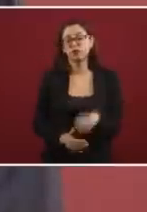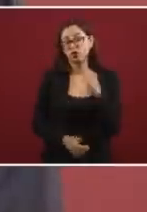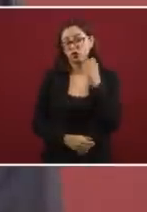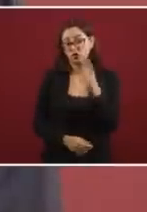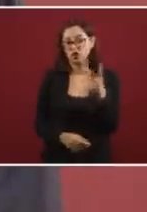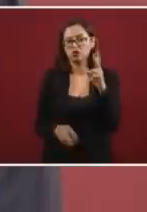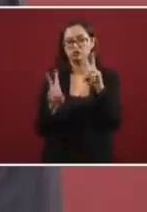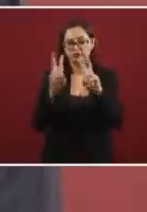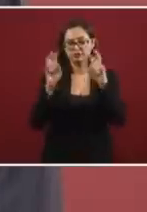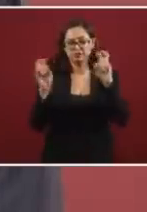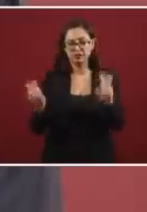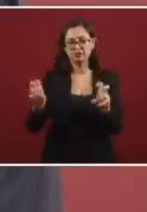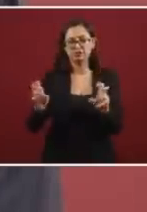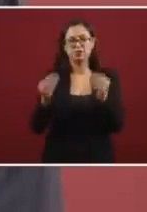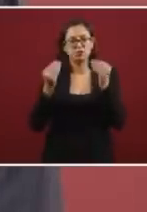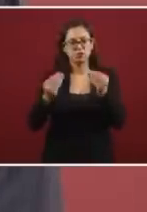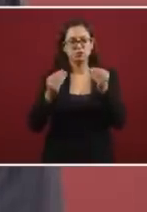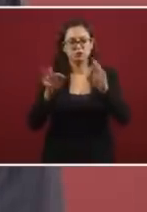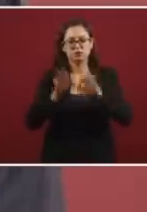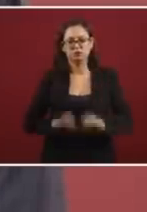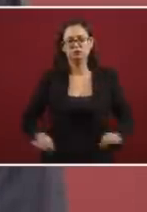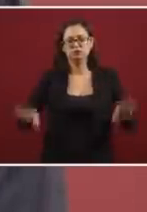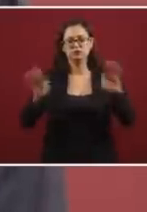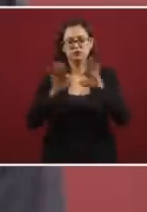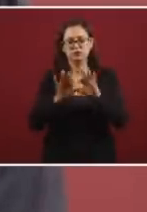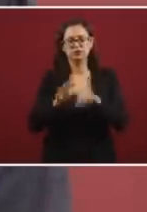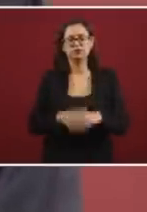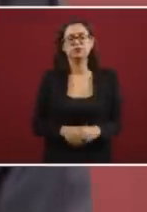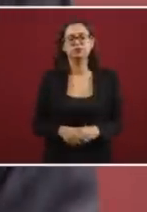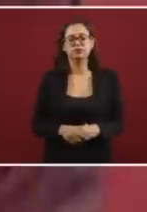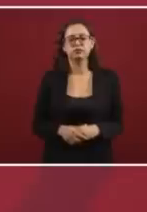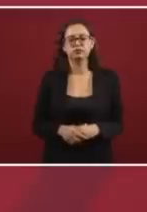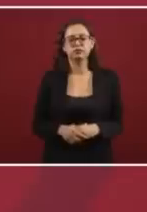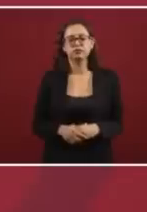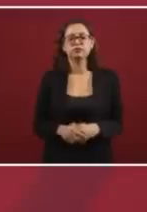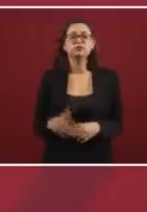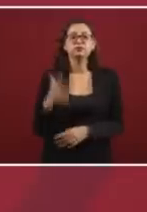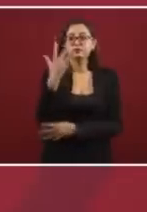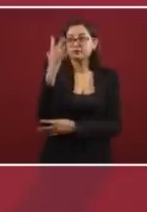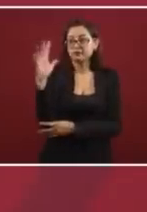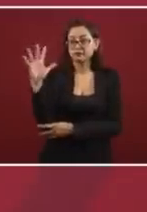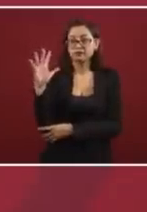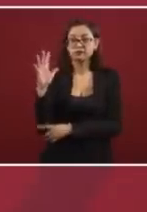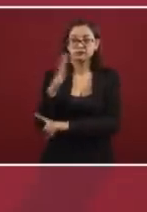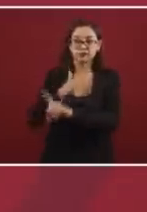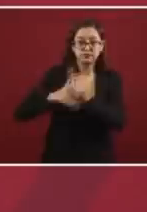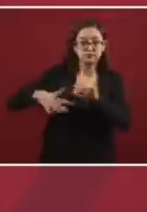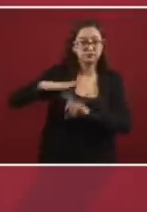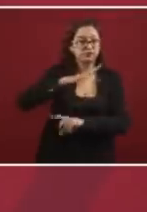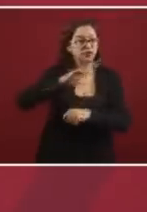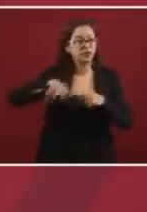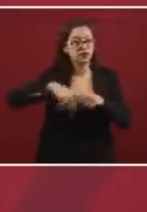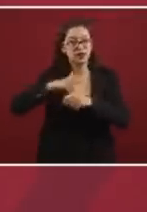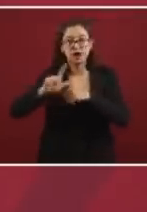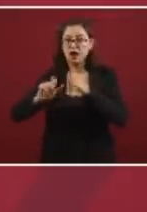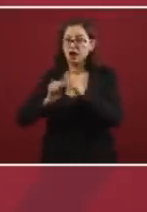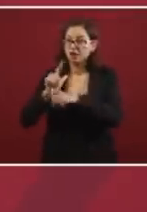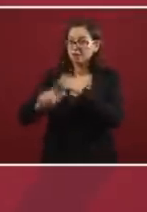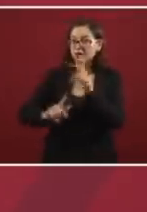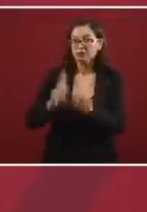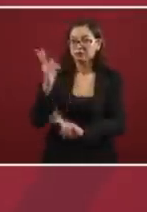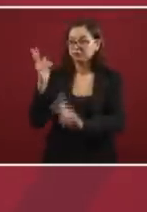que son fundamentales el cuidar el medio ambiente que se